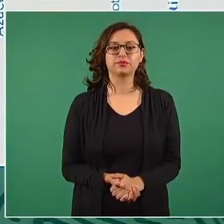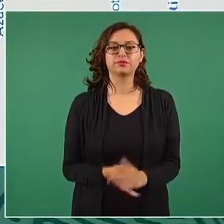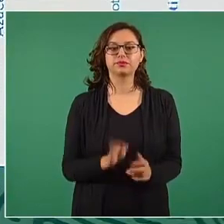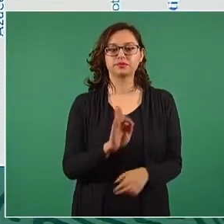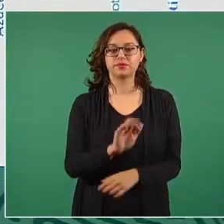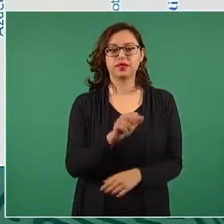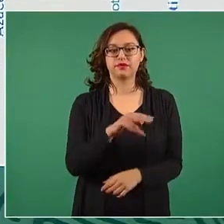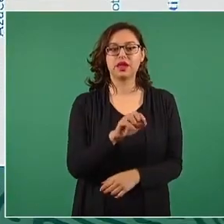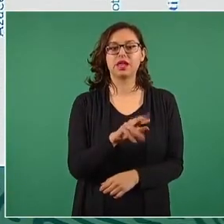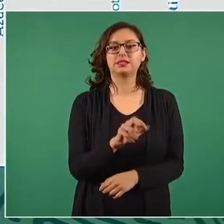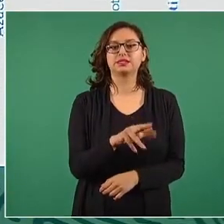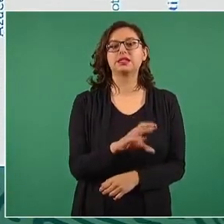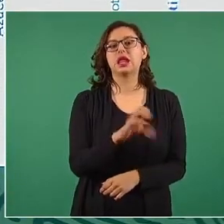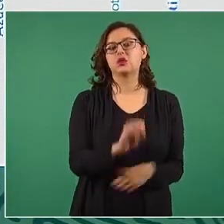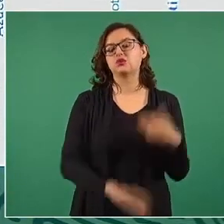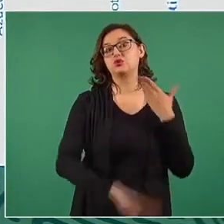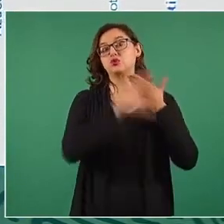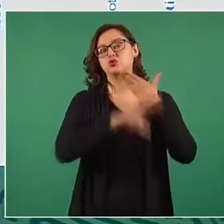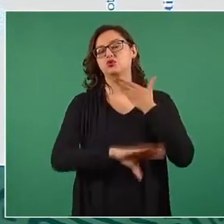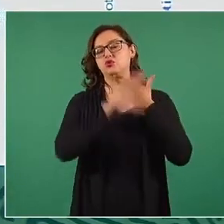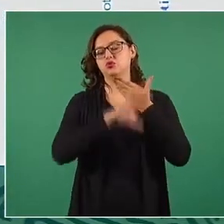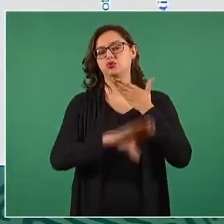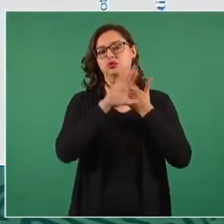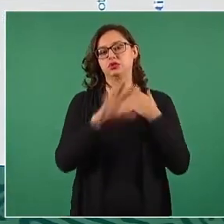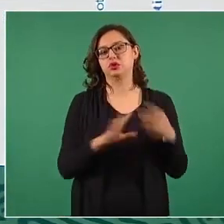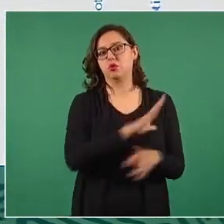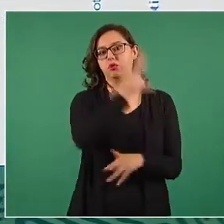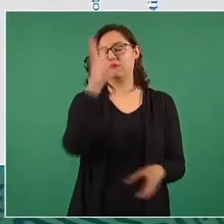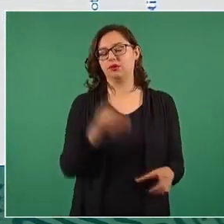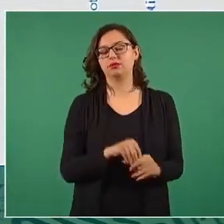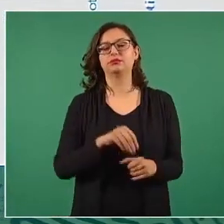Financiero, no, pues sí. Manuel y Bloomberg.